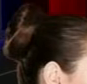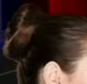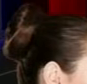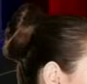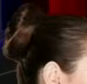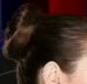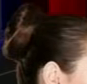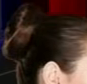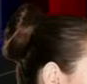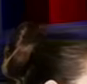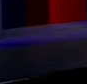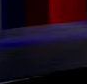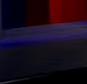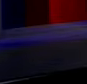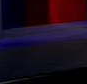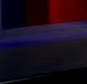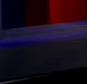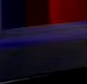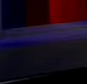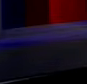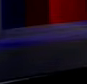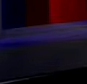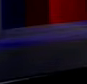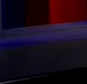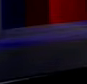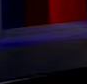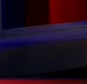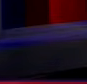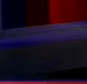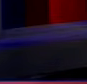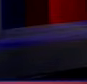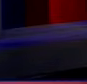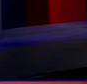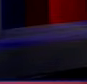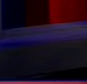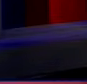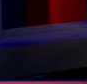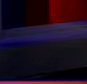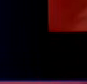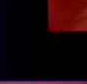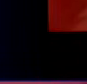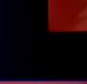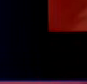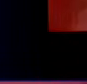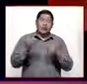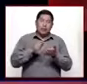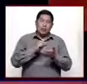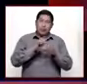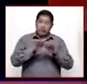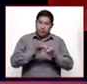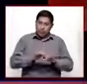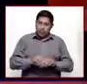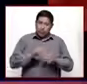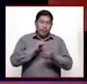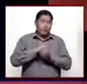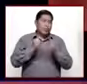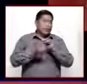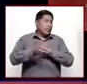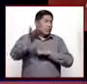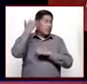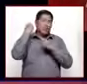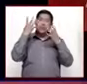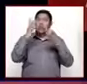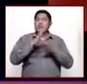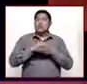cuando éramos niños hemos visto una gran cantidad de periódicos que había en nuestro país. La prensa escrita que nos ha transportado, que nos ha dado